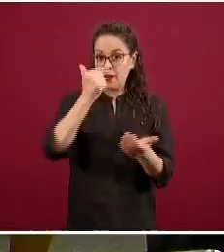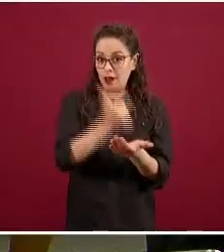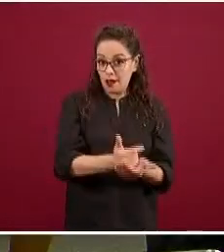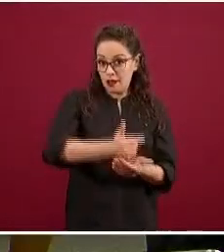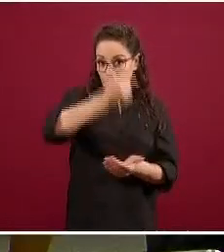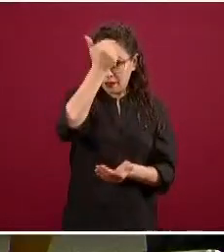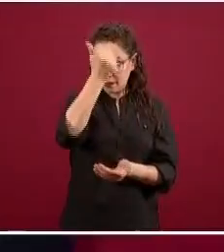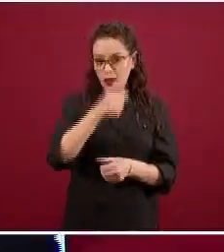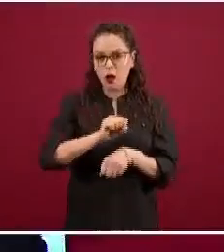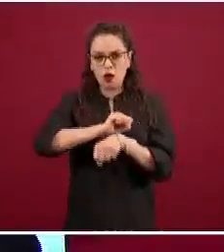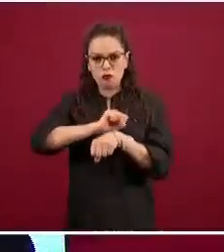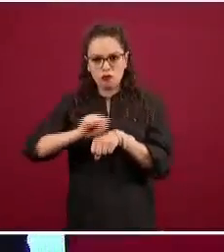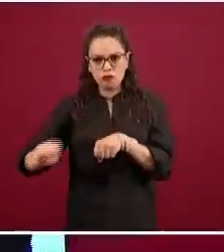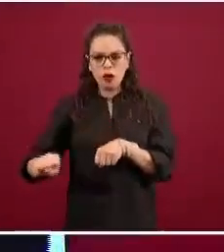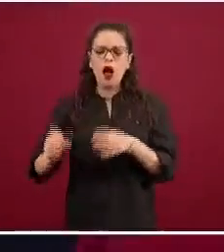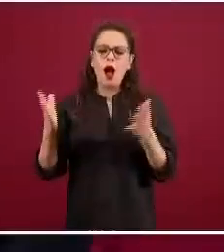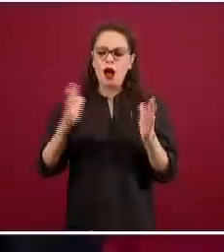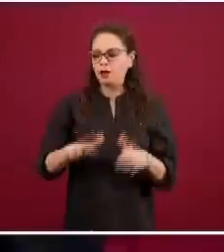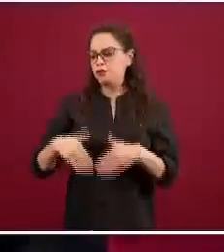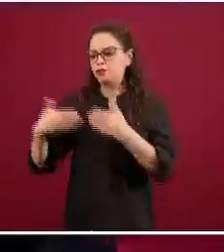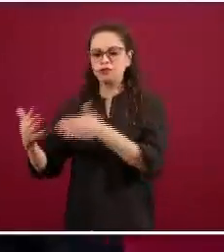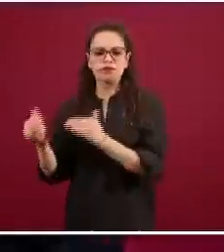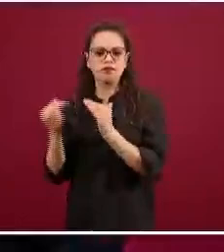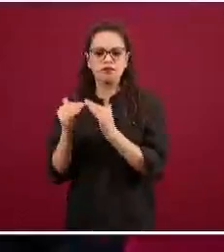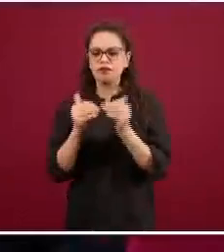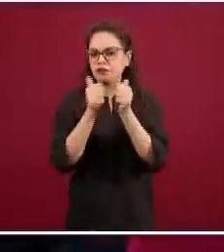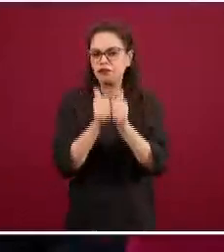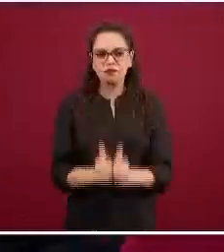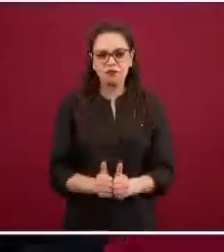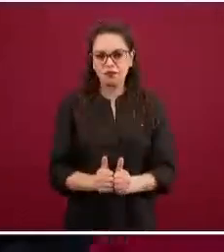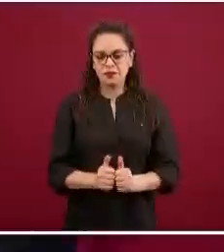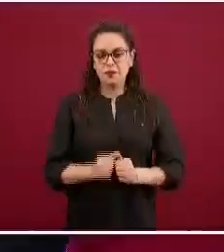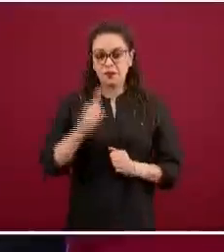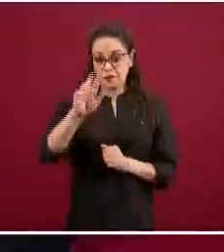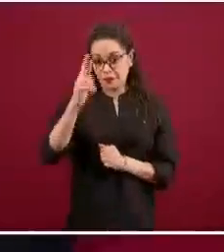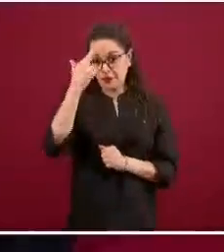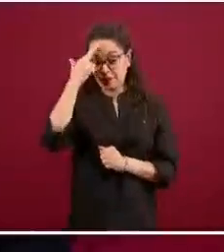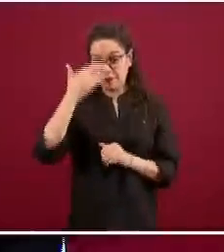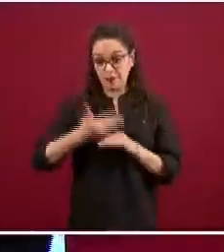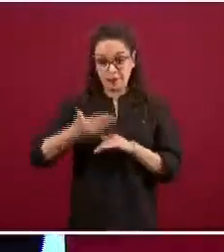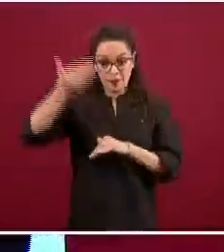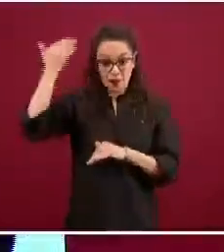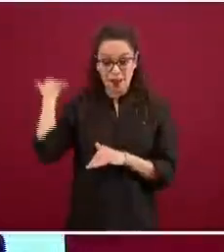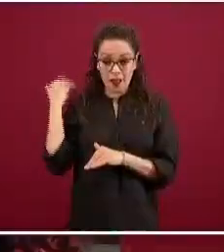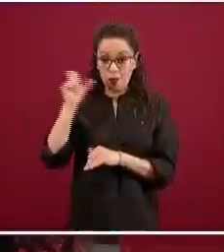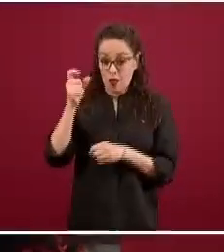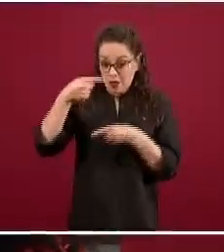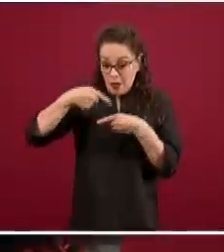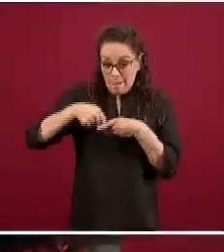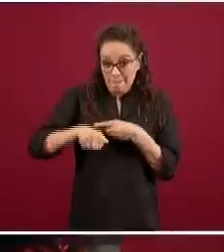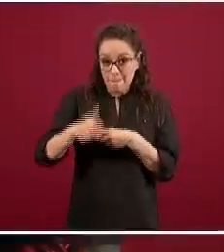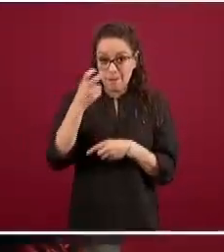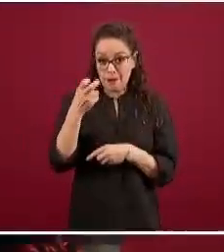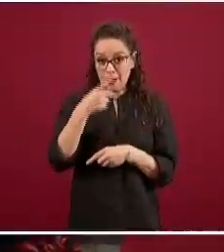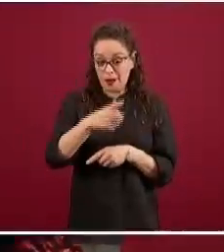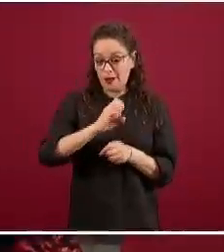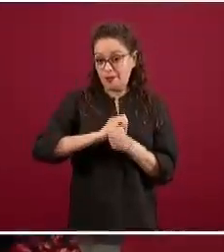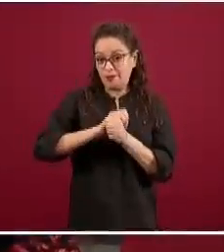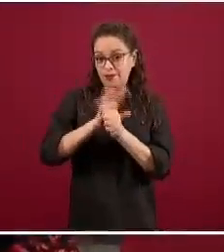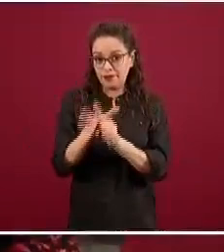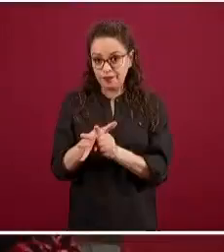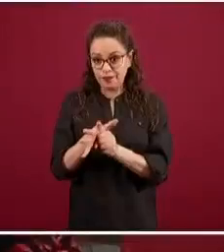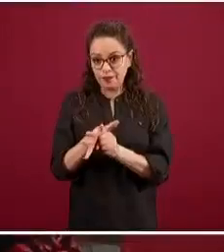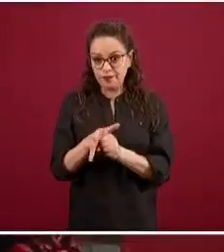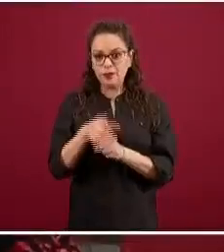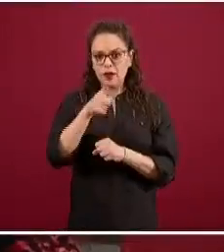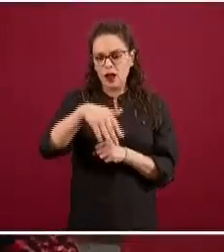leves. Y recordarán que al inicio teníamos, antes de entrar a la fase 2, esto estaba más o menos fijo